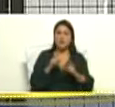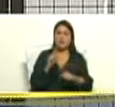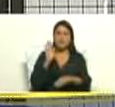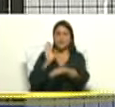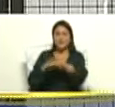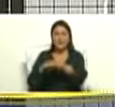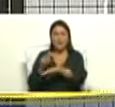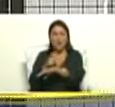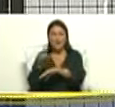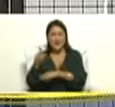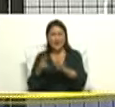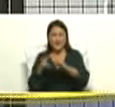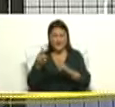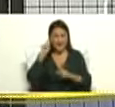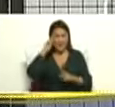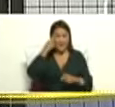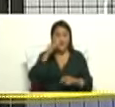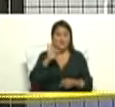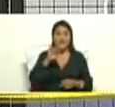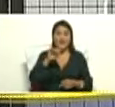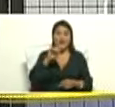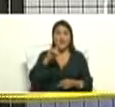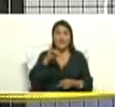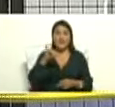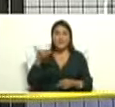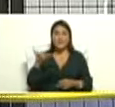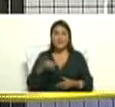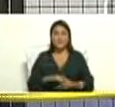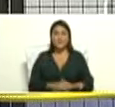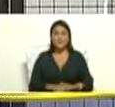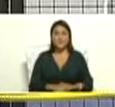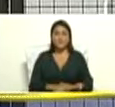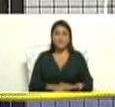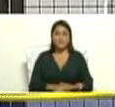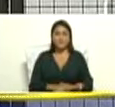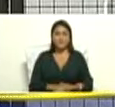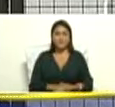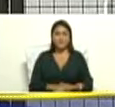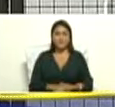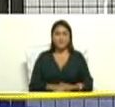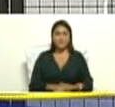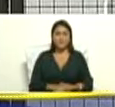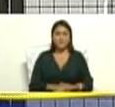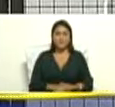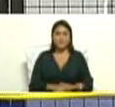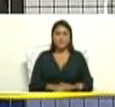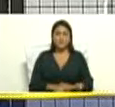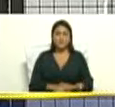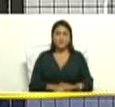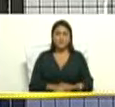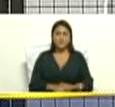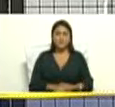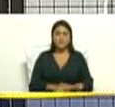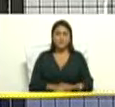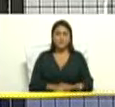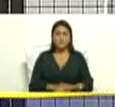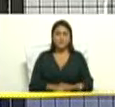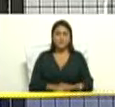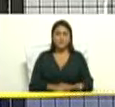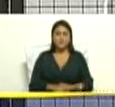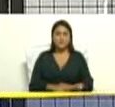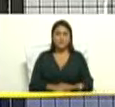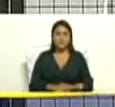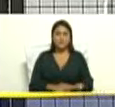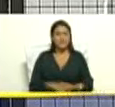llevó la voz cantante y dijo pero si ellos manejan todo el